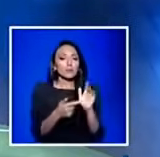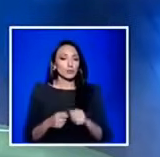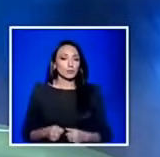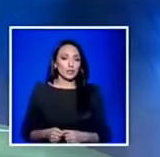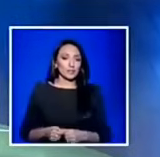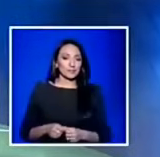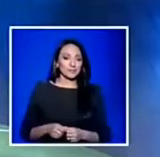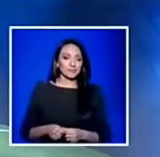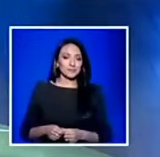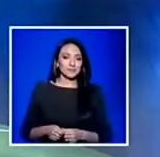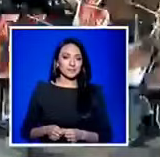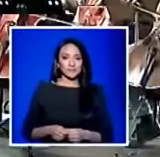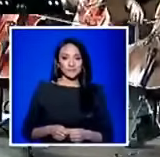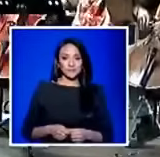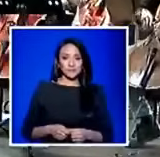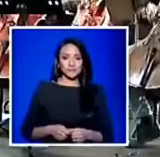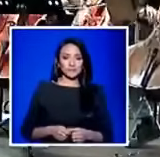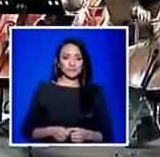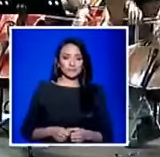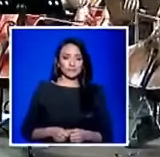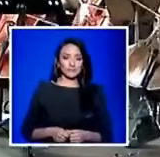Arias.